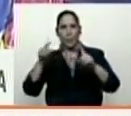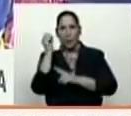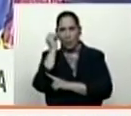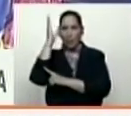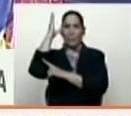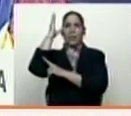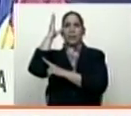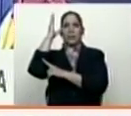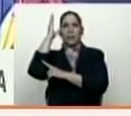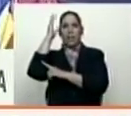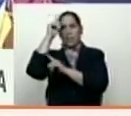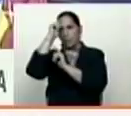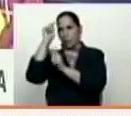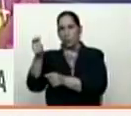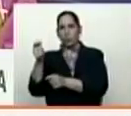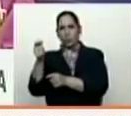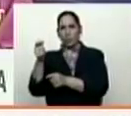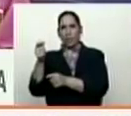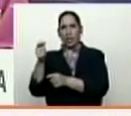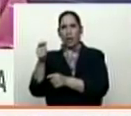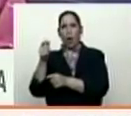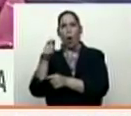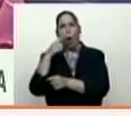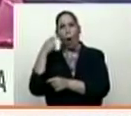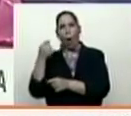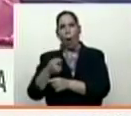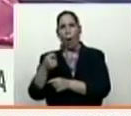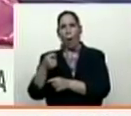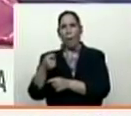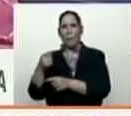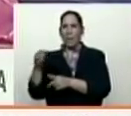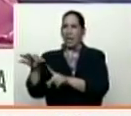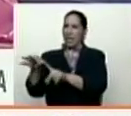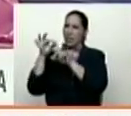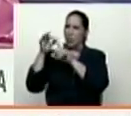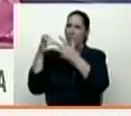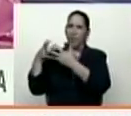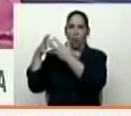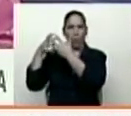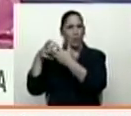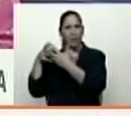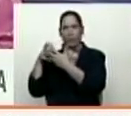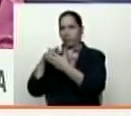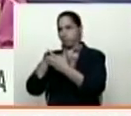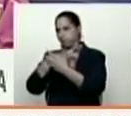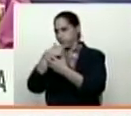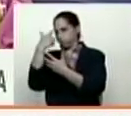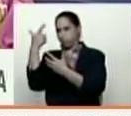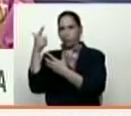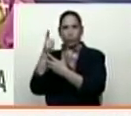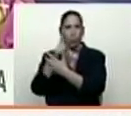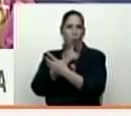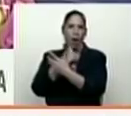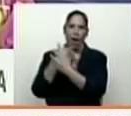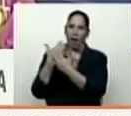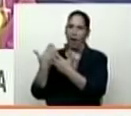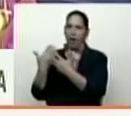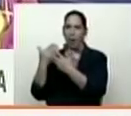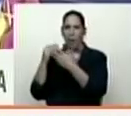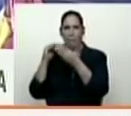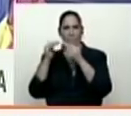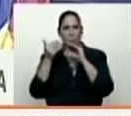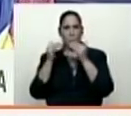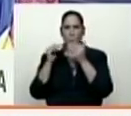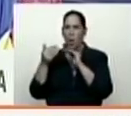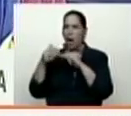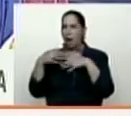reconocer a un tipo que puso Estados Unidos? ¡Qué vergüenza! ¿Con qué moral pueden hablarle